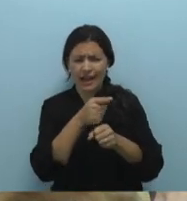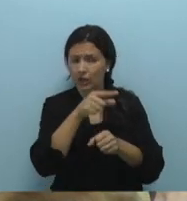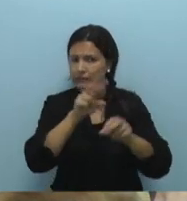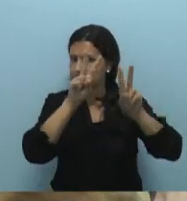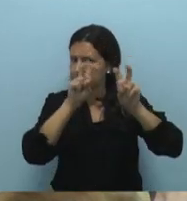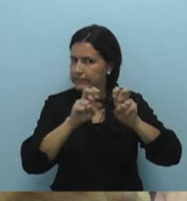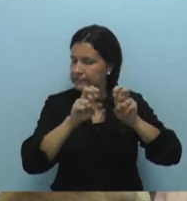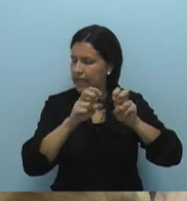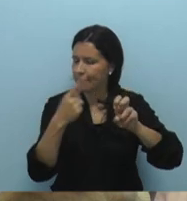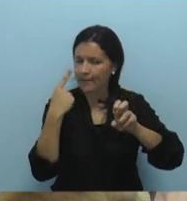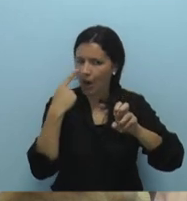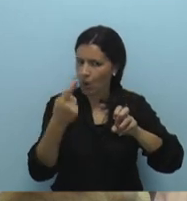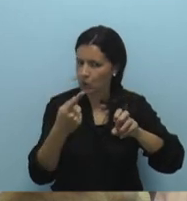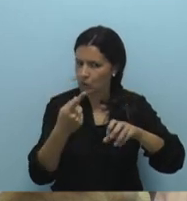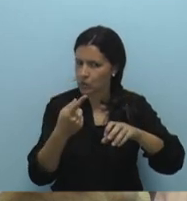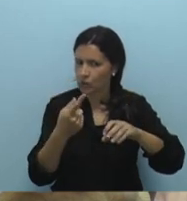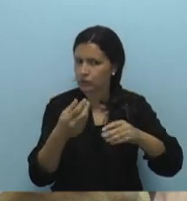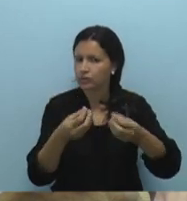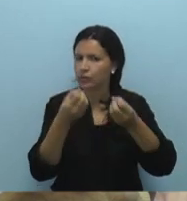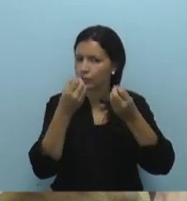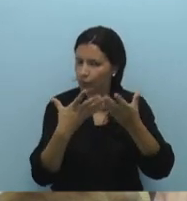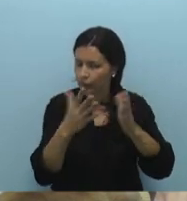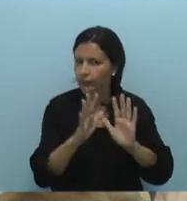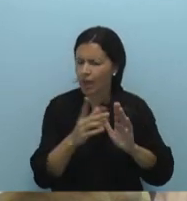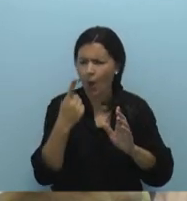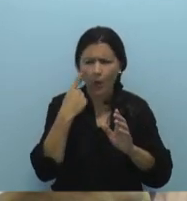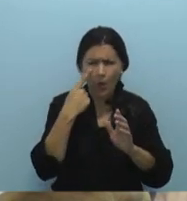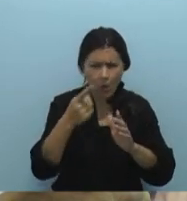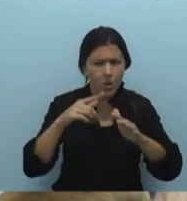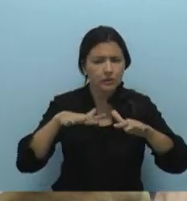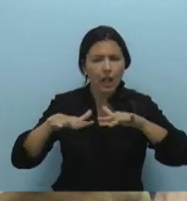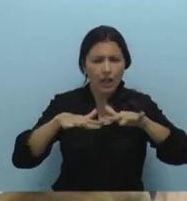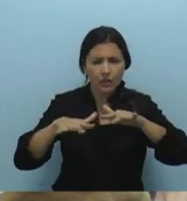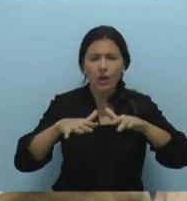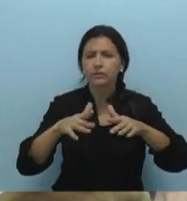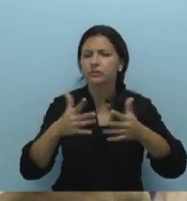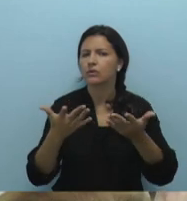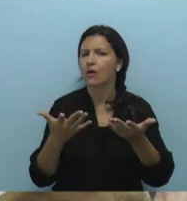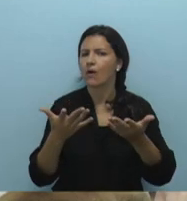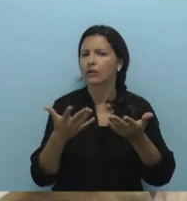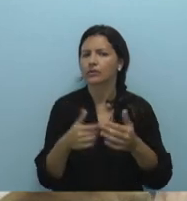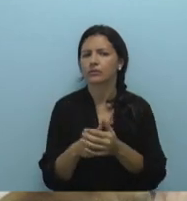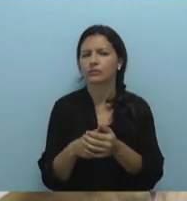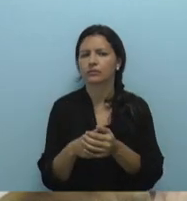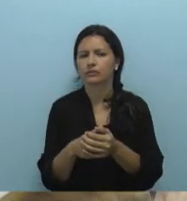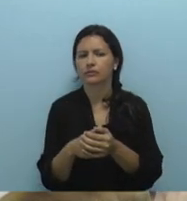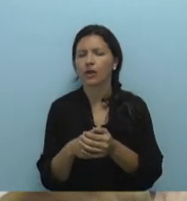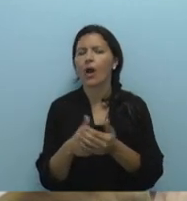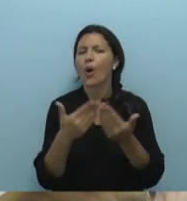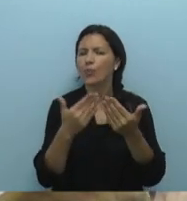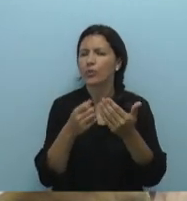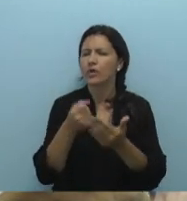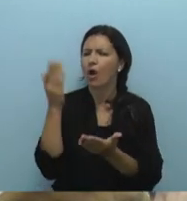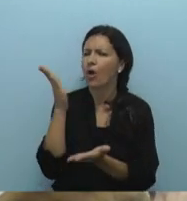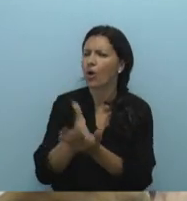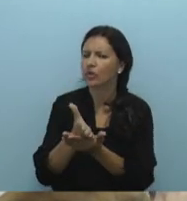profundidad este proceso de investigación que permitió, insisto, la imputación y la condena